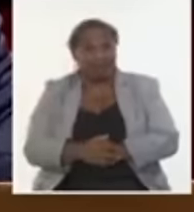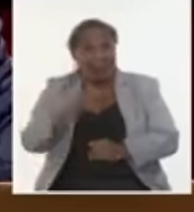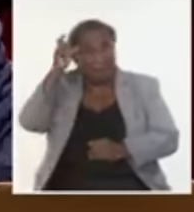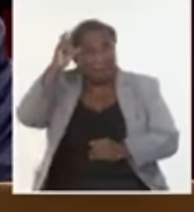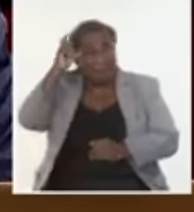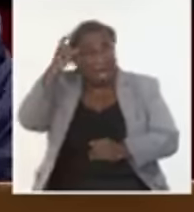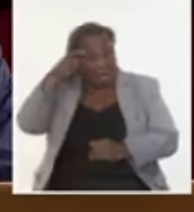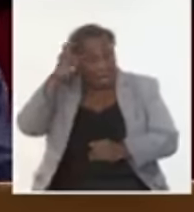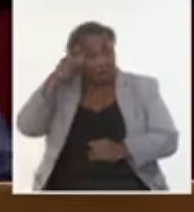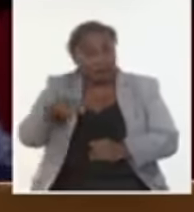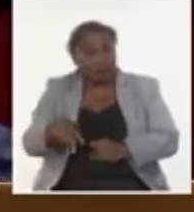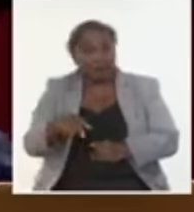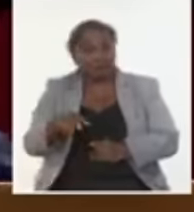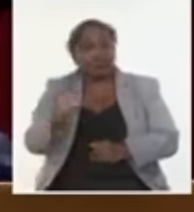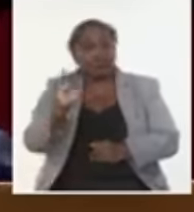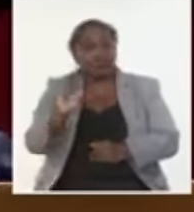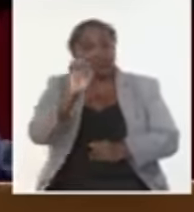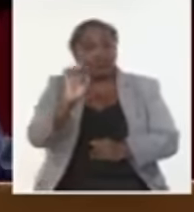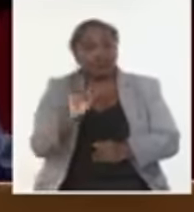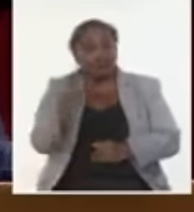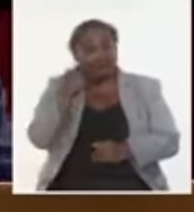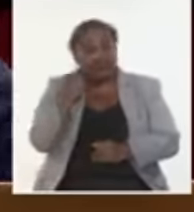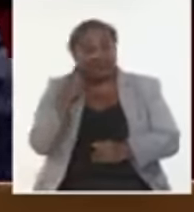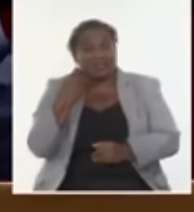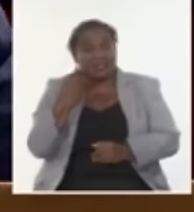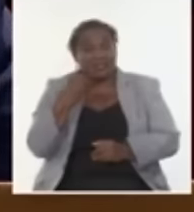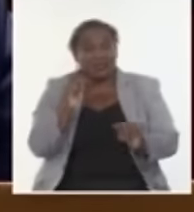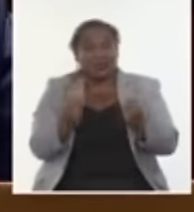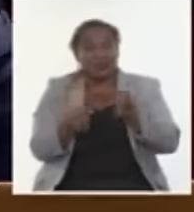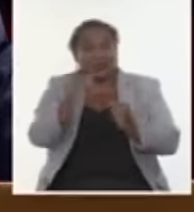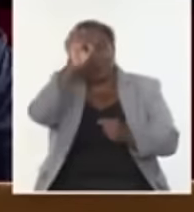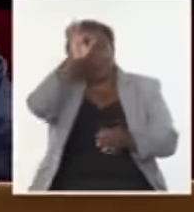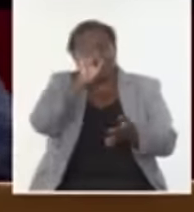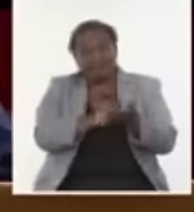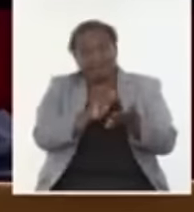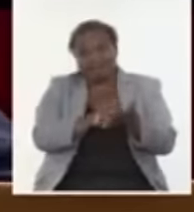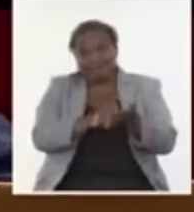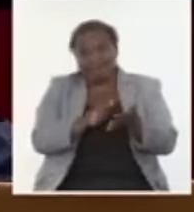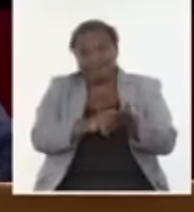es la necesidad de que tengamos un control estricto de ello.